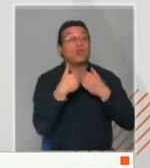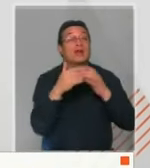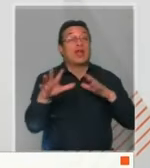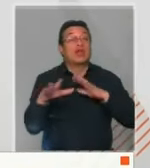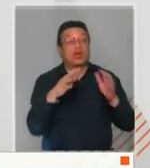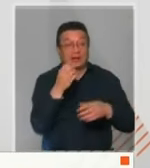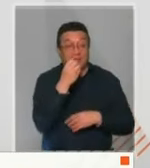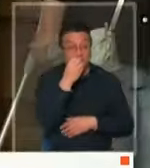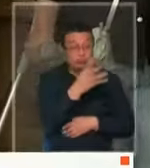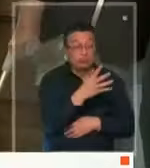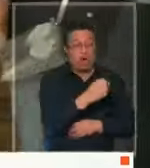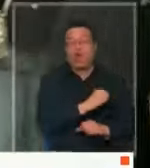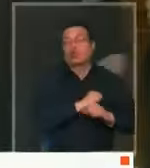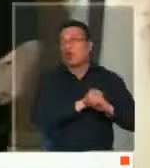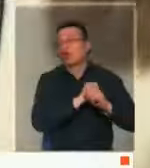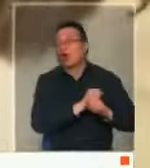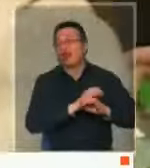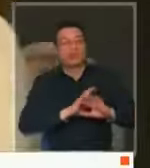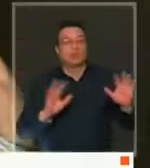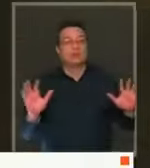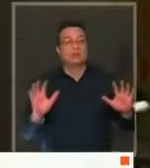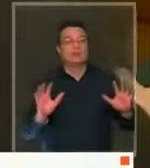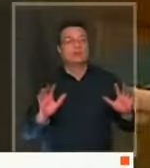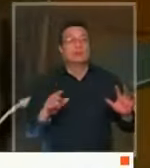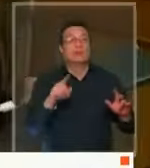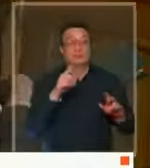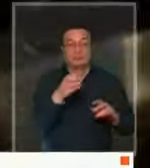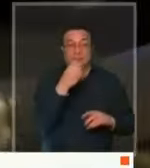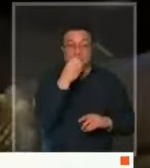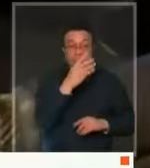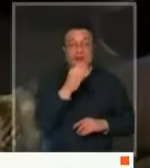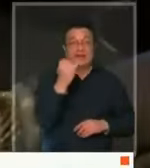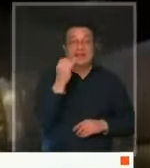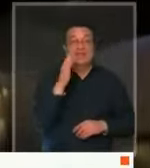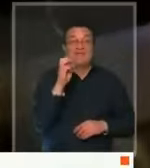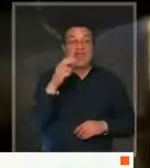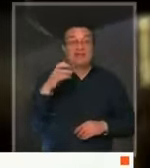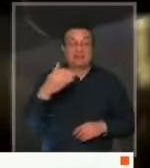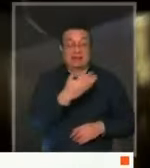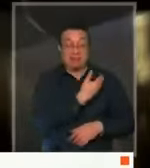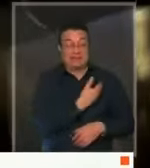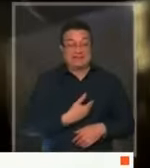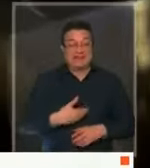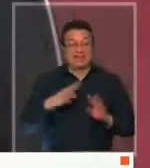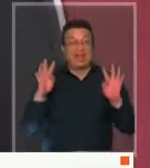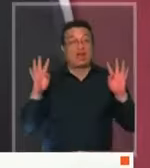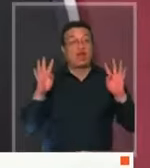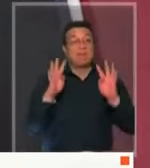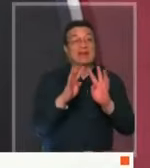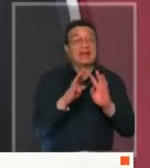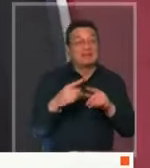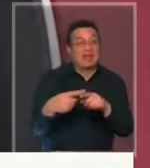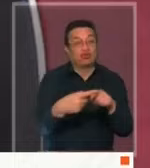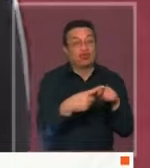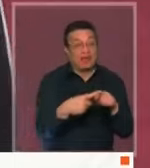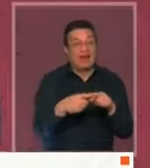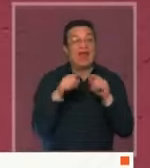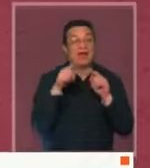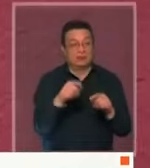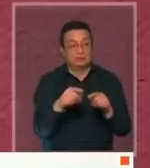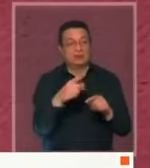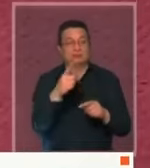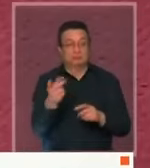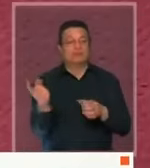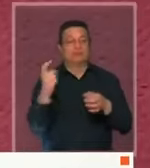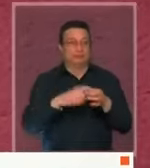lo votan en contra. Fueron estas declaraciones de Diego Ibáñez, el presidente de Convergencia Social, partido en el que milita el